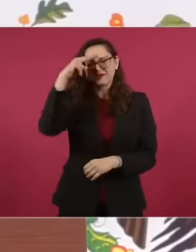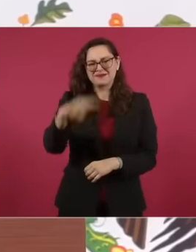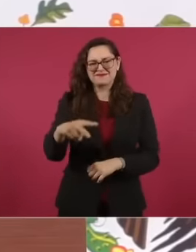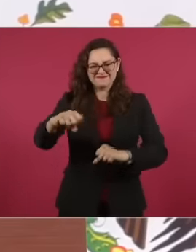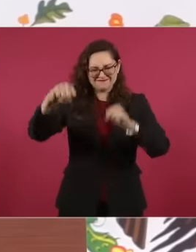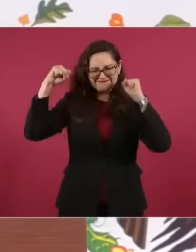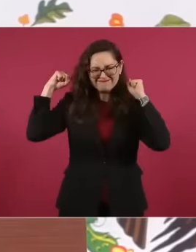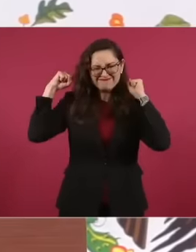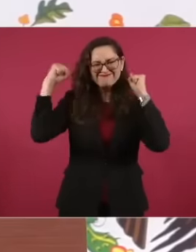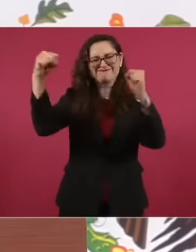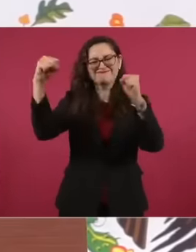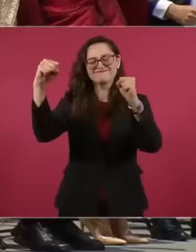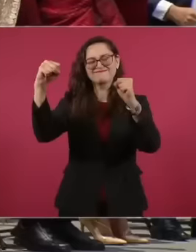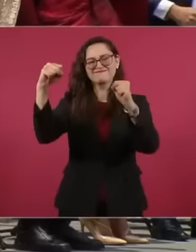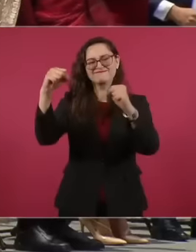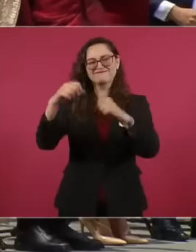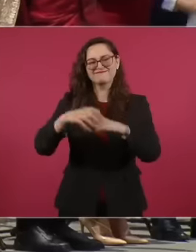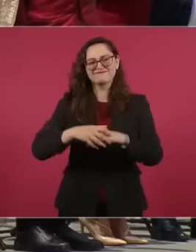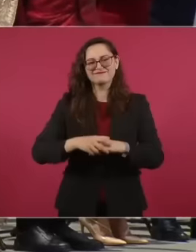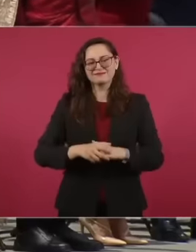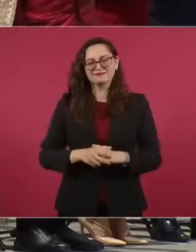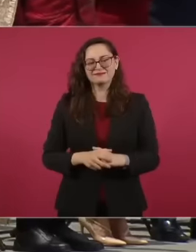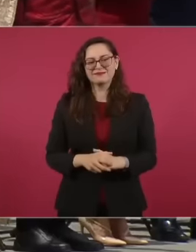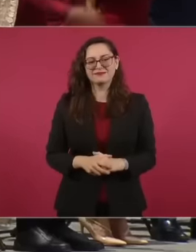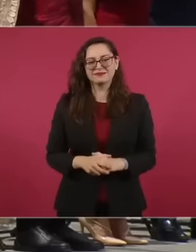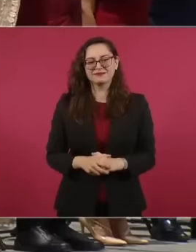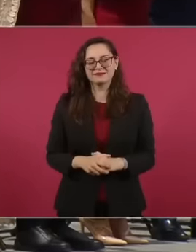¡Viva México!